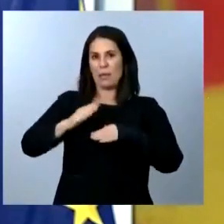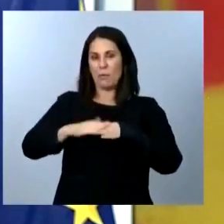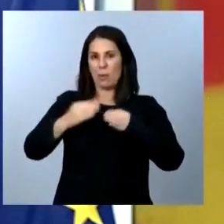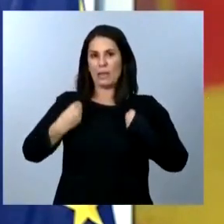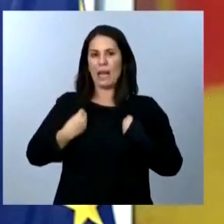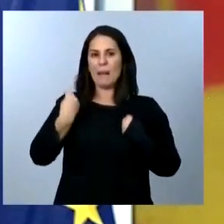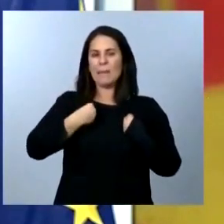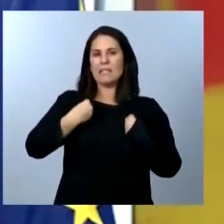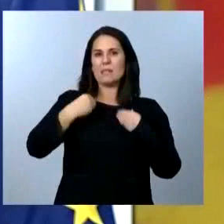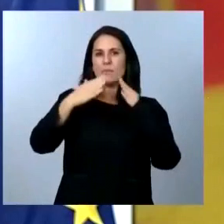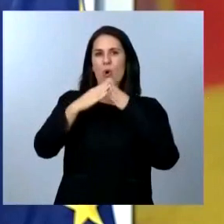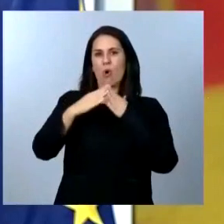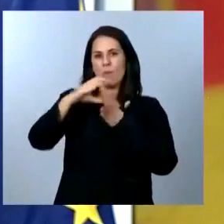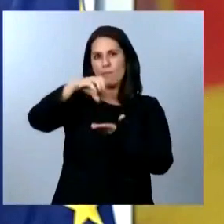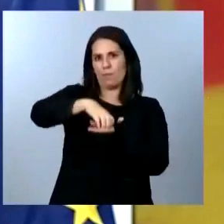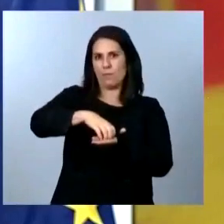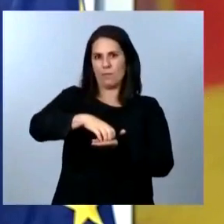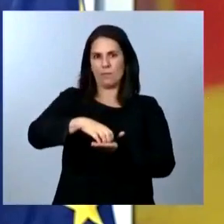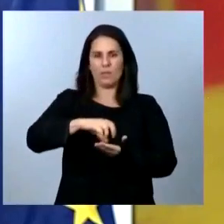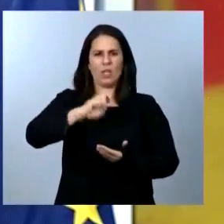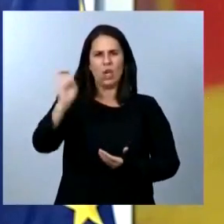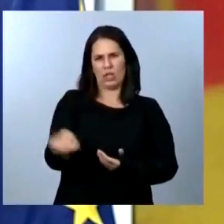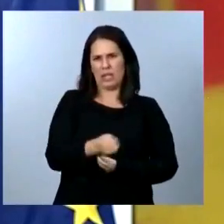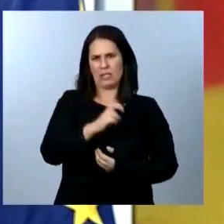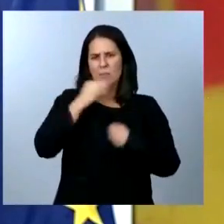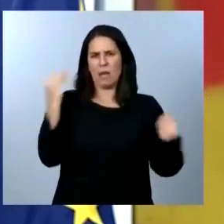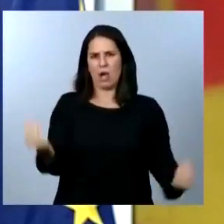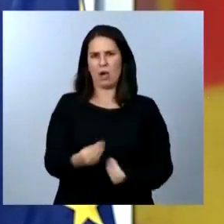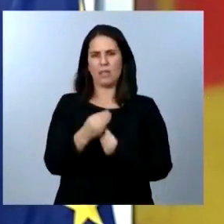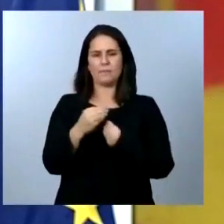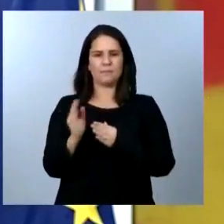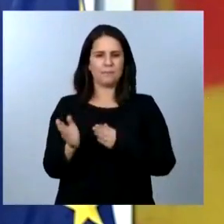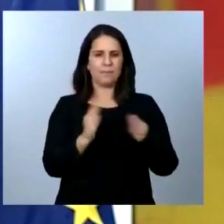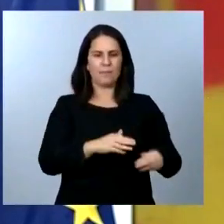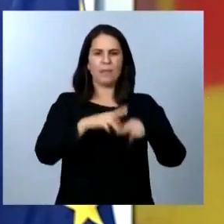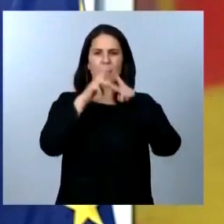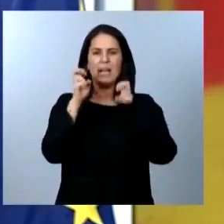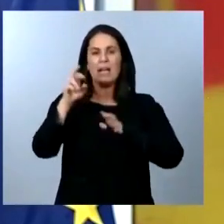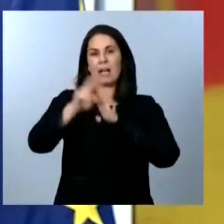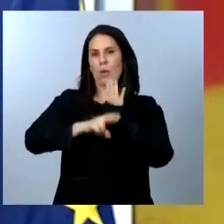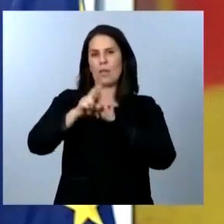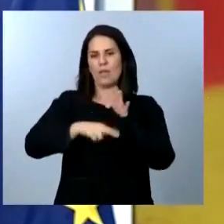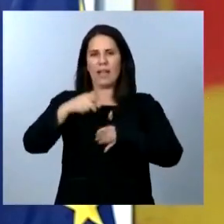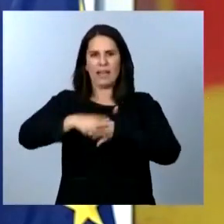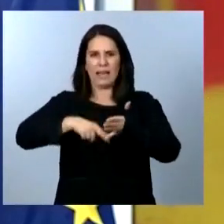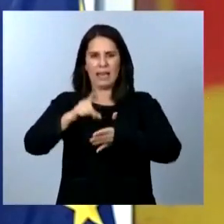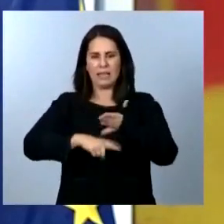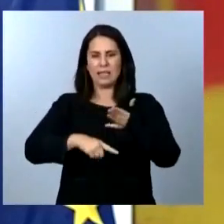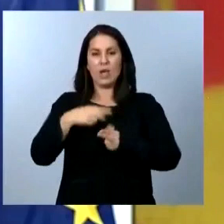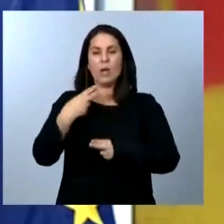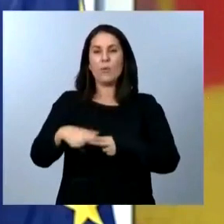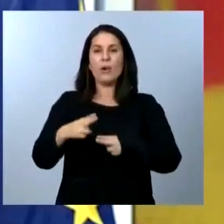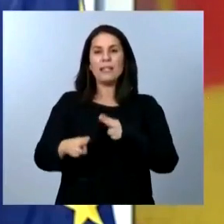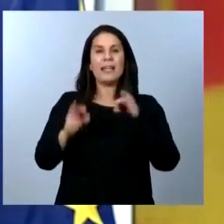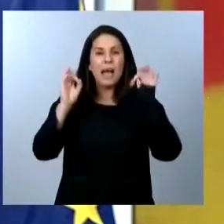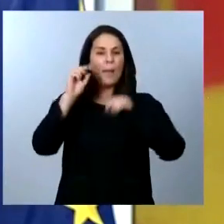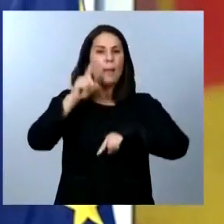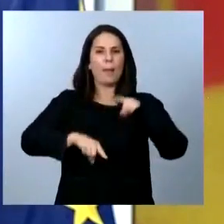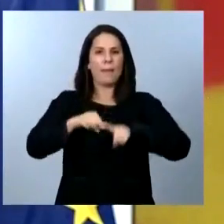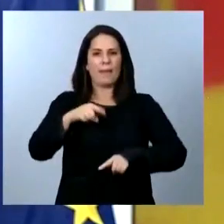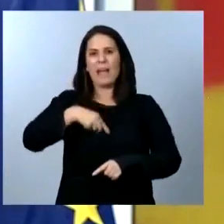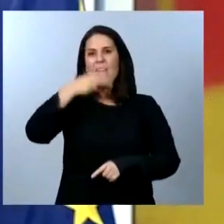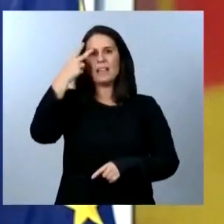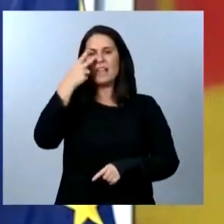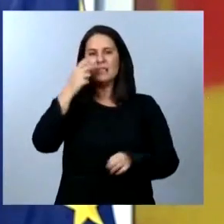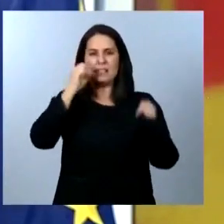otras mejoras. En lo que toca a la regulación de alquileres, la política consiste fundamentalmente en elegir qué intereses se defienden. Y